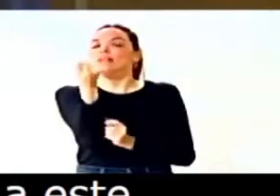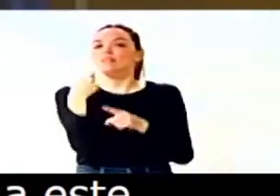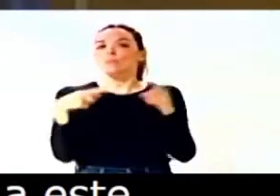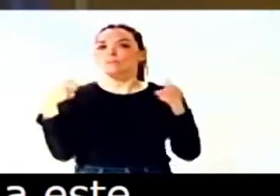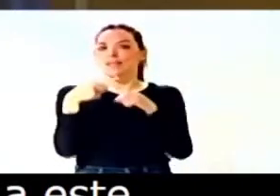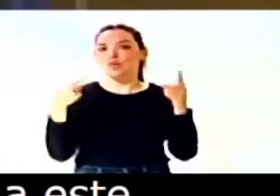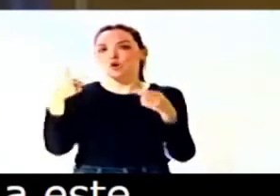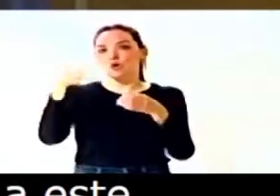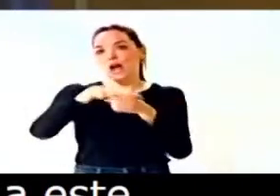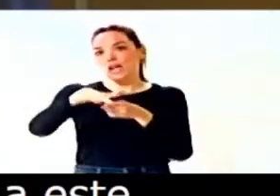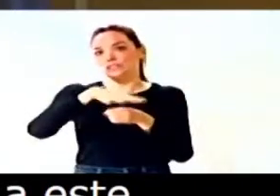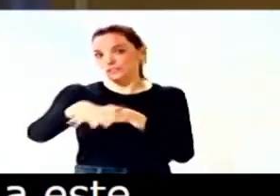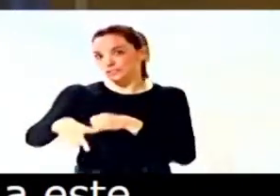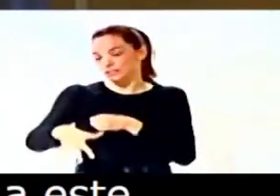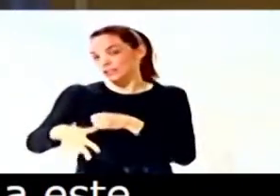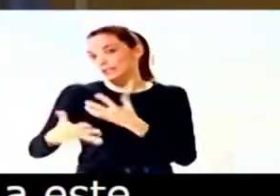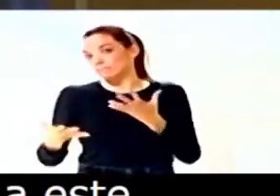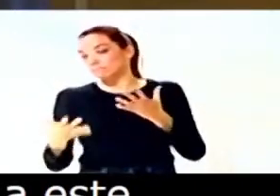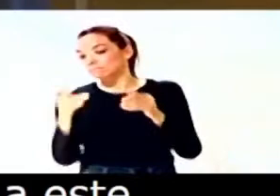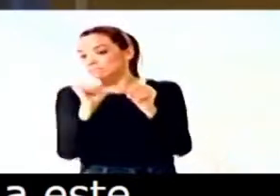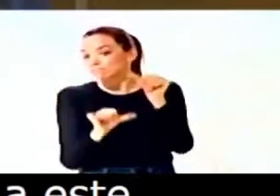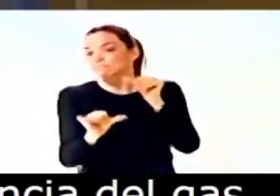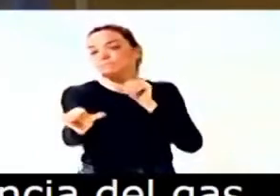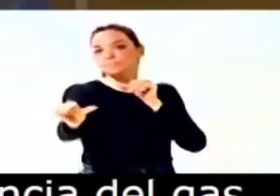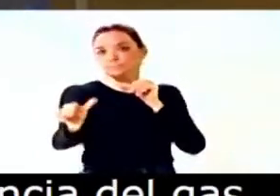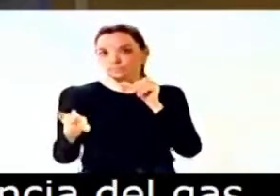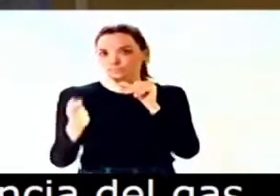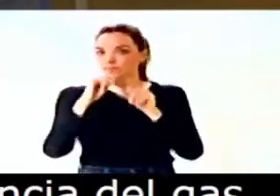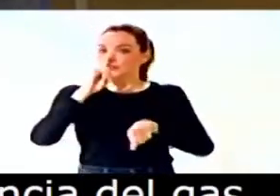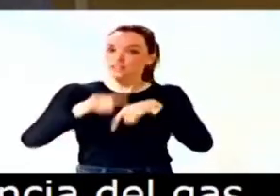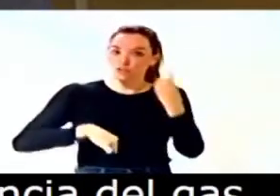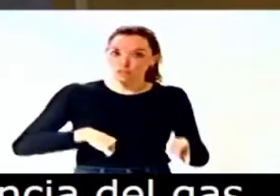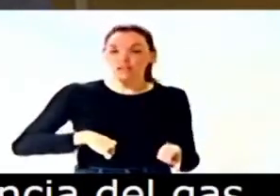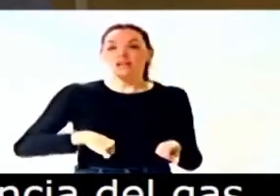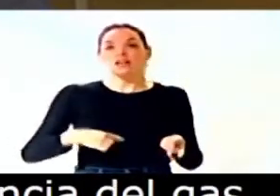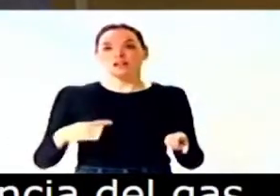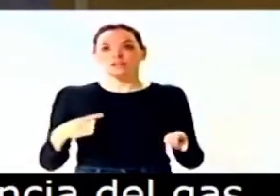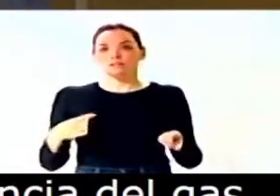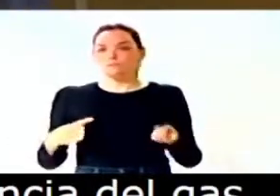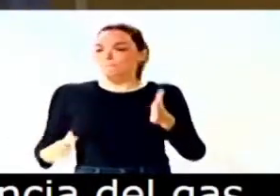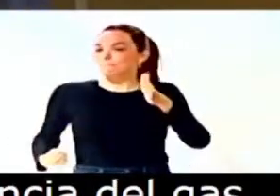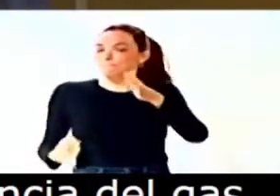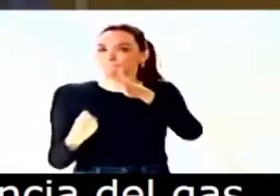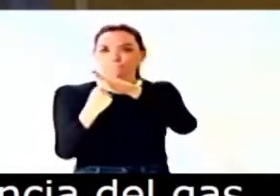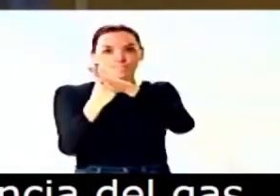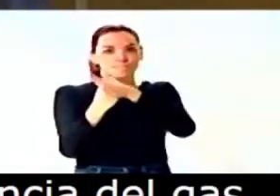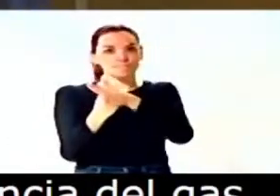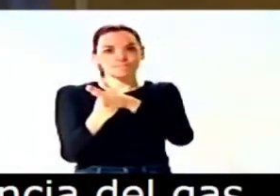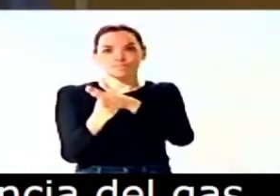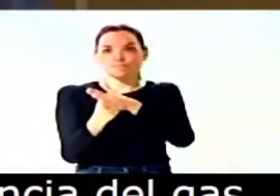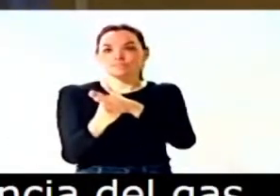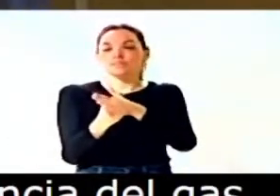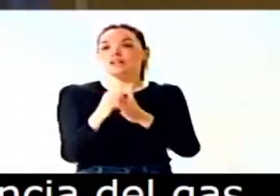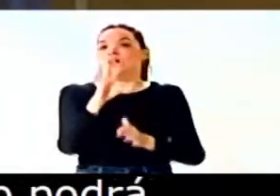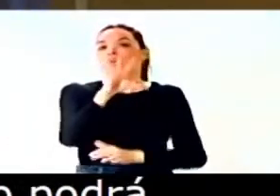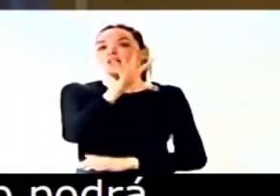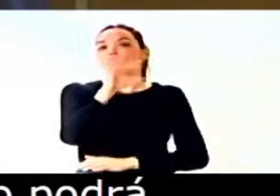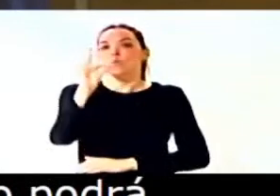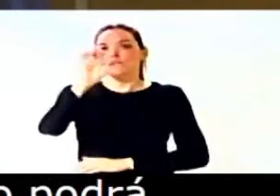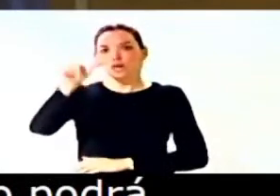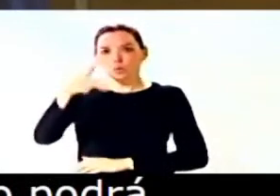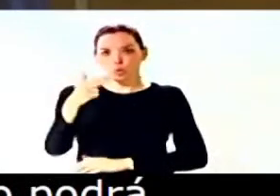del gas en el próximo periodo, en el próximo año, no podrá alcanzar más de 50